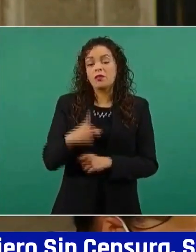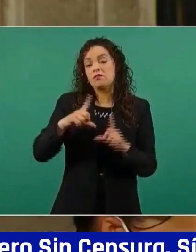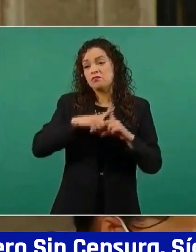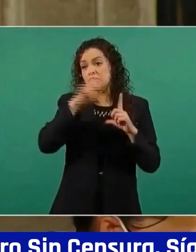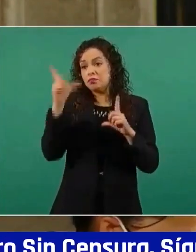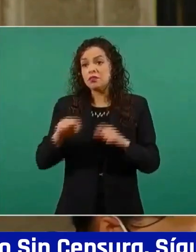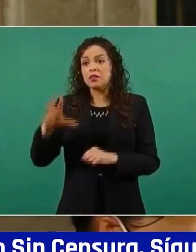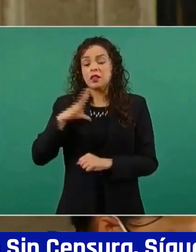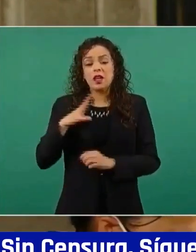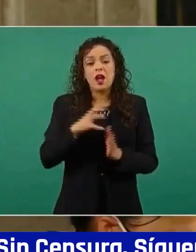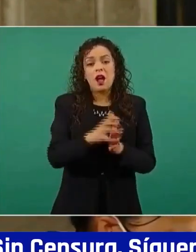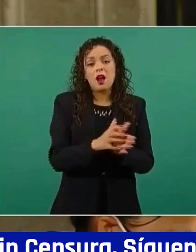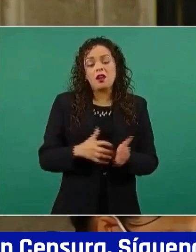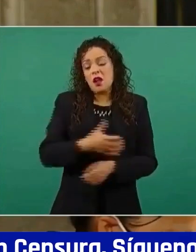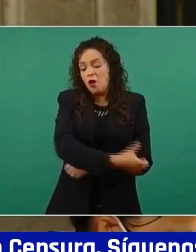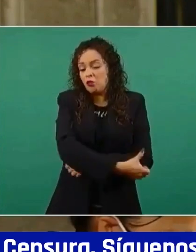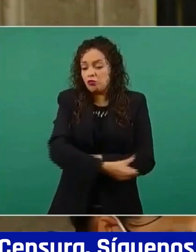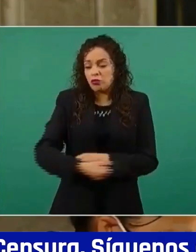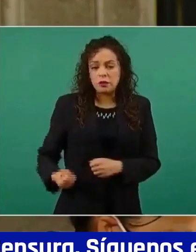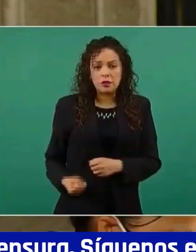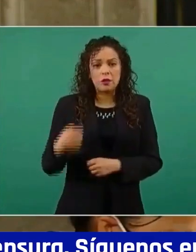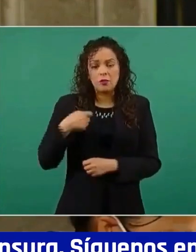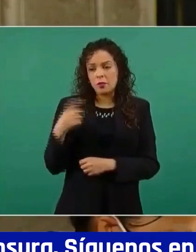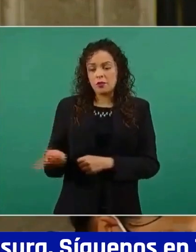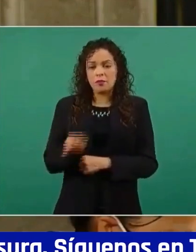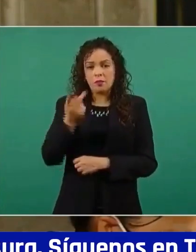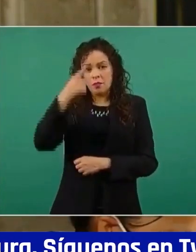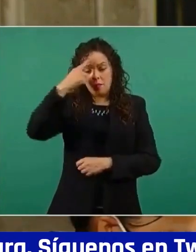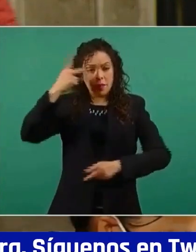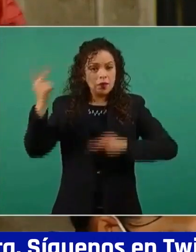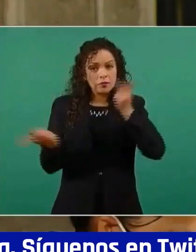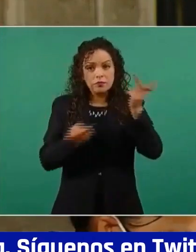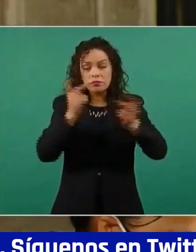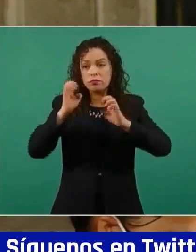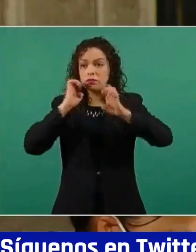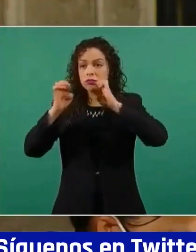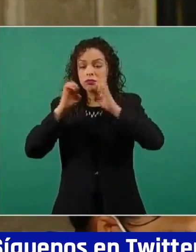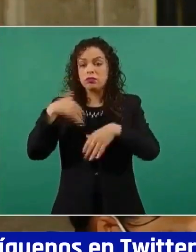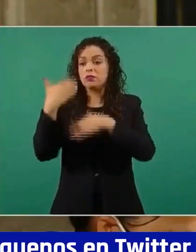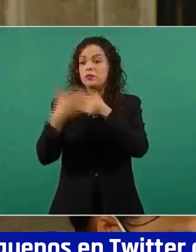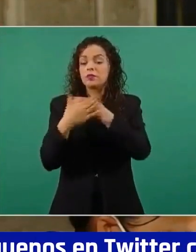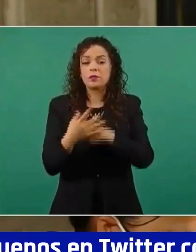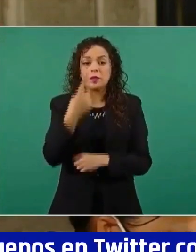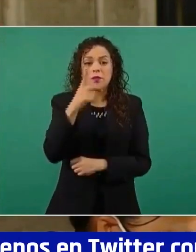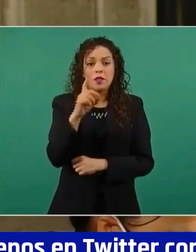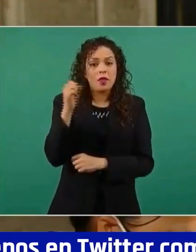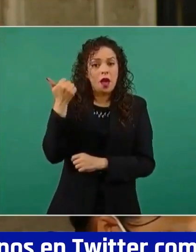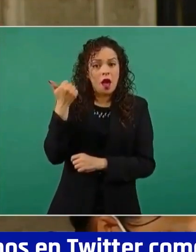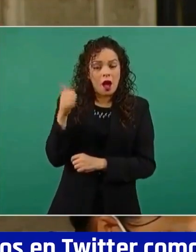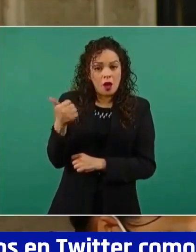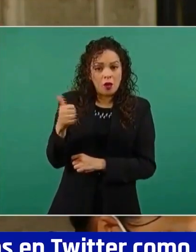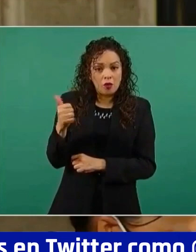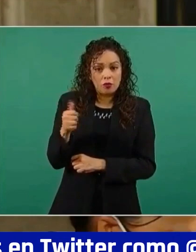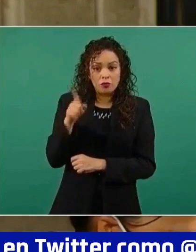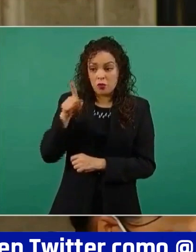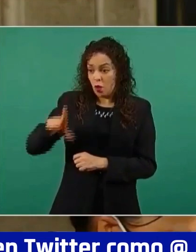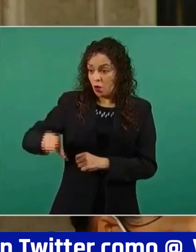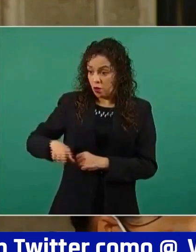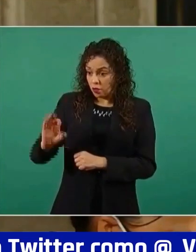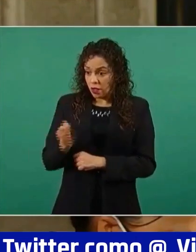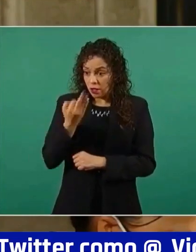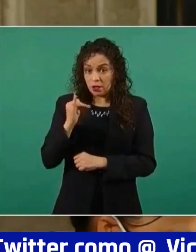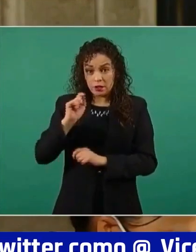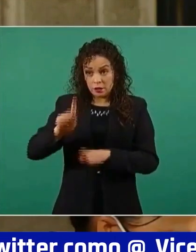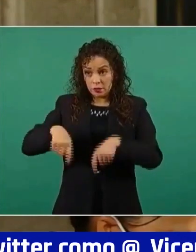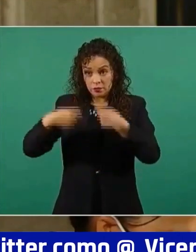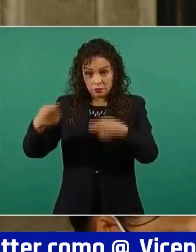Entonces, le pregunto, presidente, para la consulta popular de este primero de agosto, si el gobierno federal va a darle ese